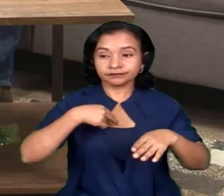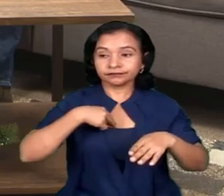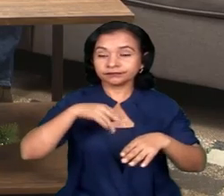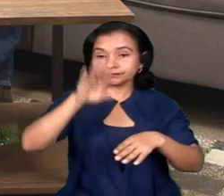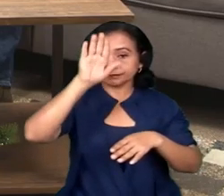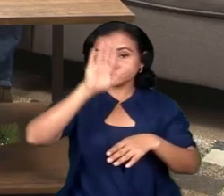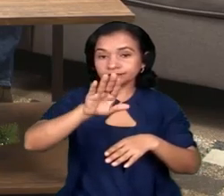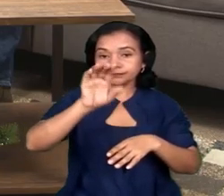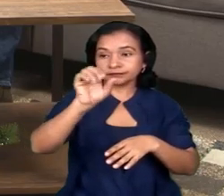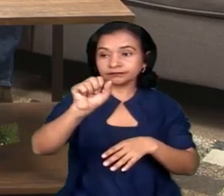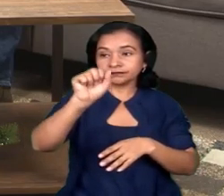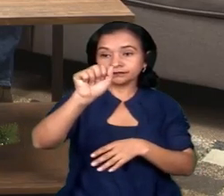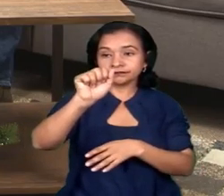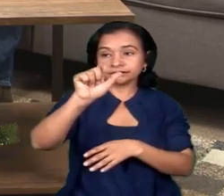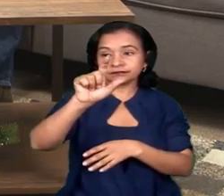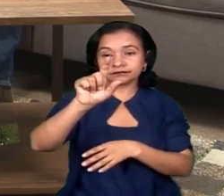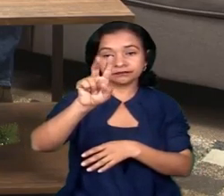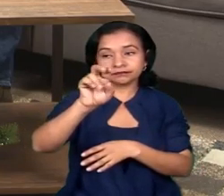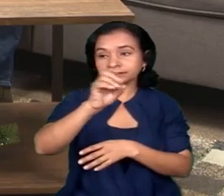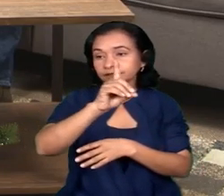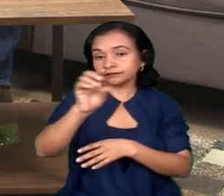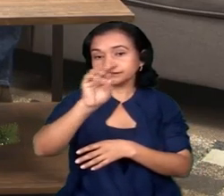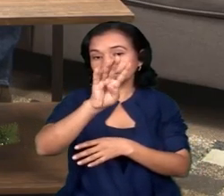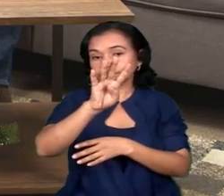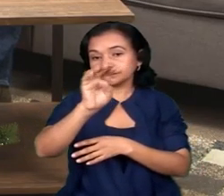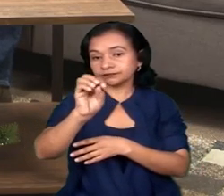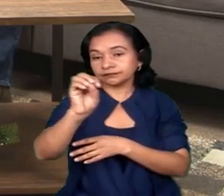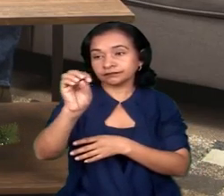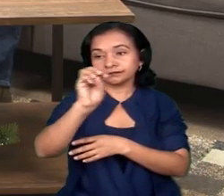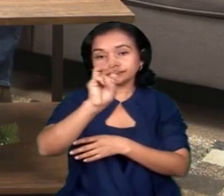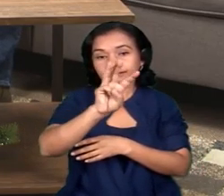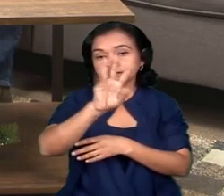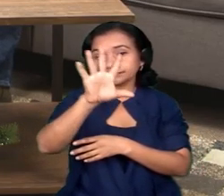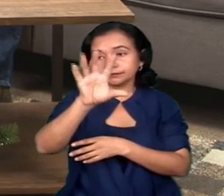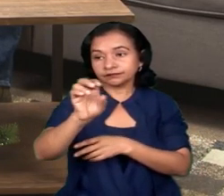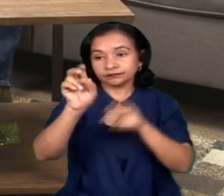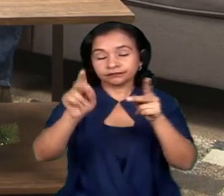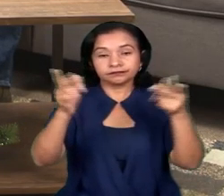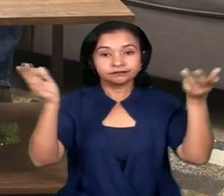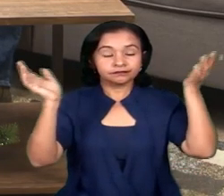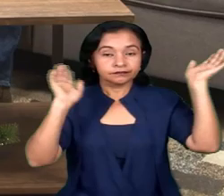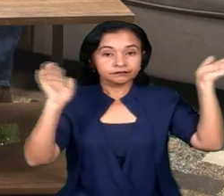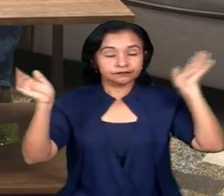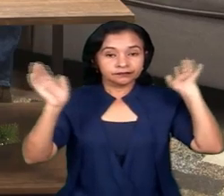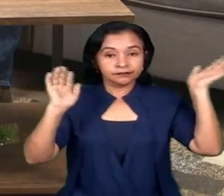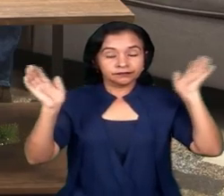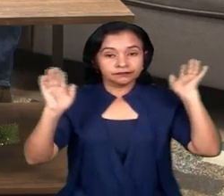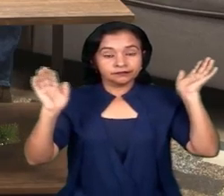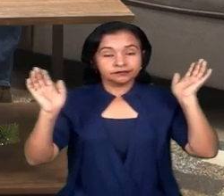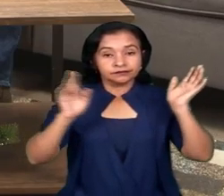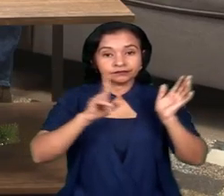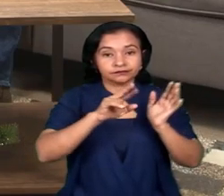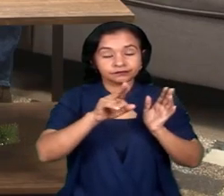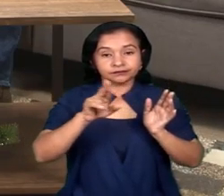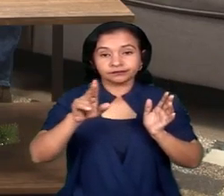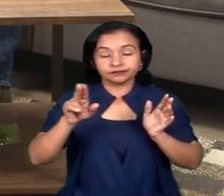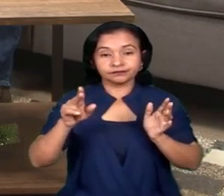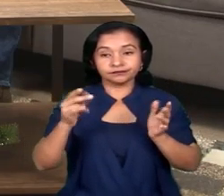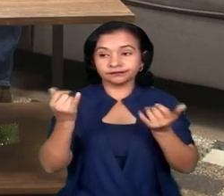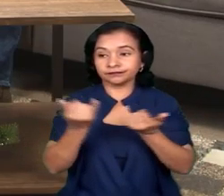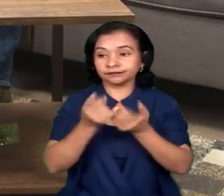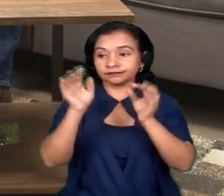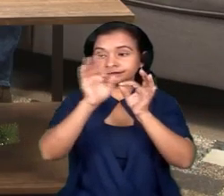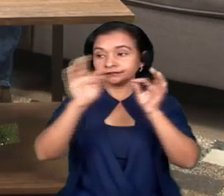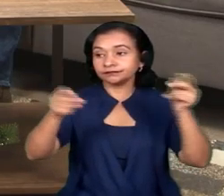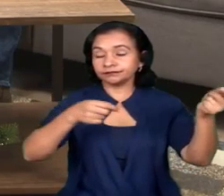Allende. Vamos a estar, digamos, alrededor de 400 o 350 comerciantes compartiendo los mismos precios en esa feria